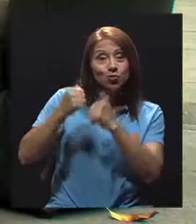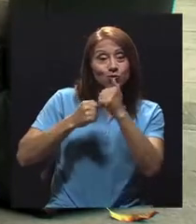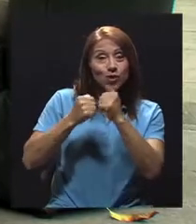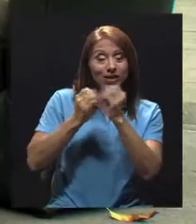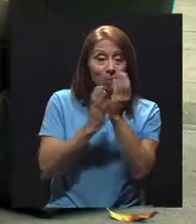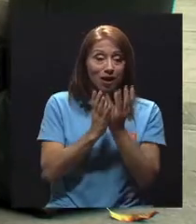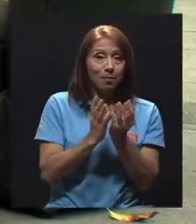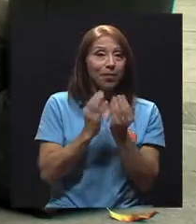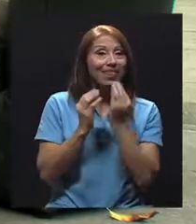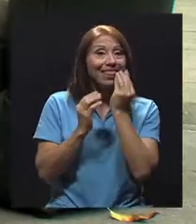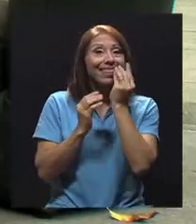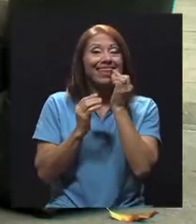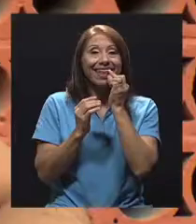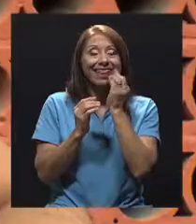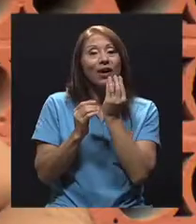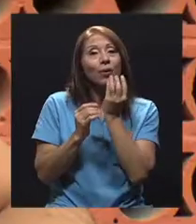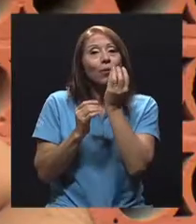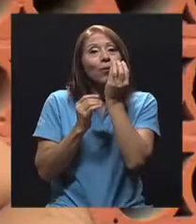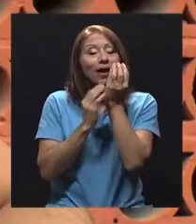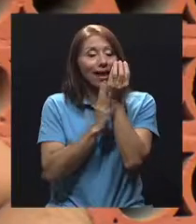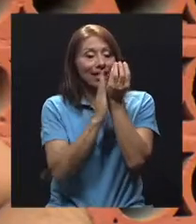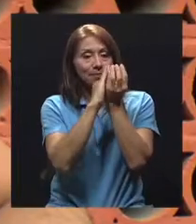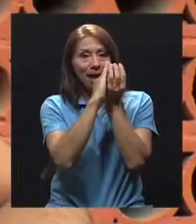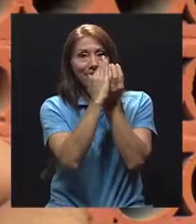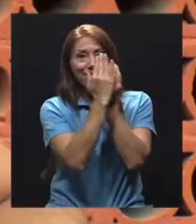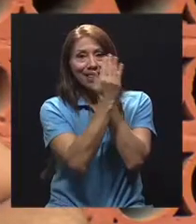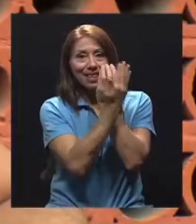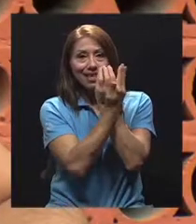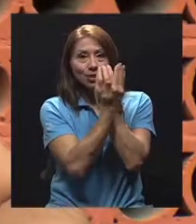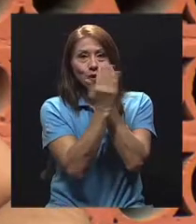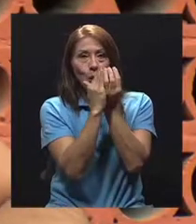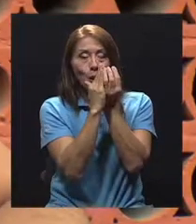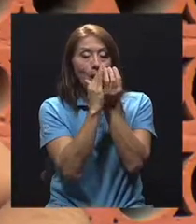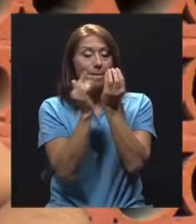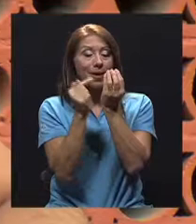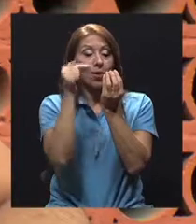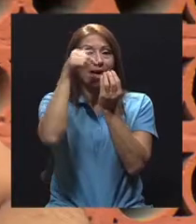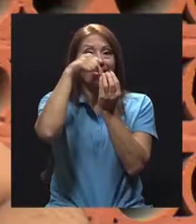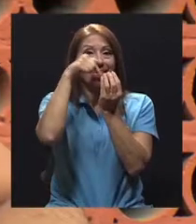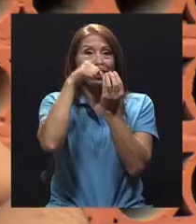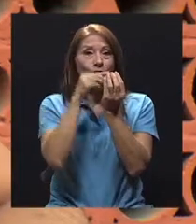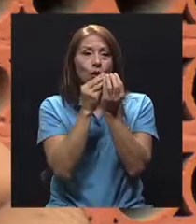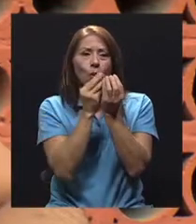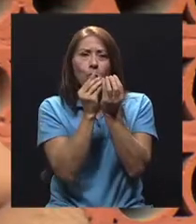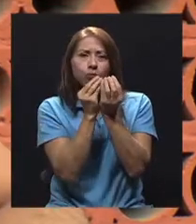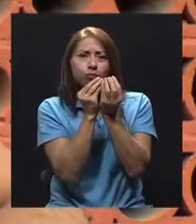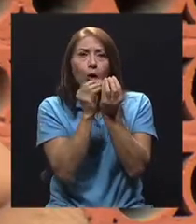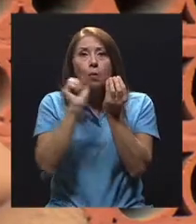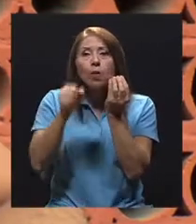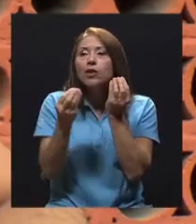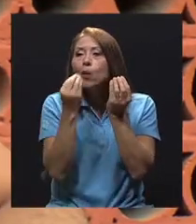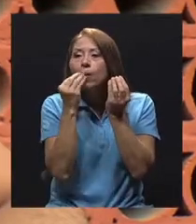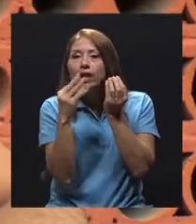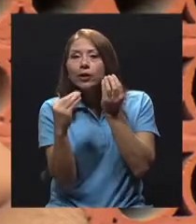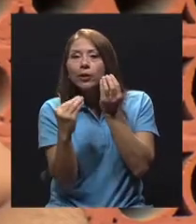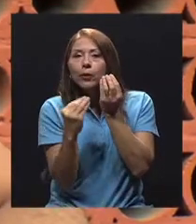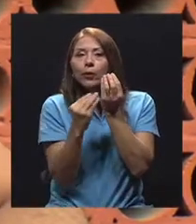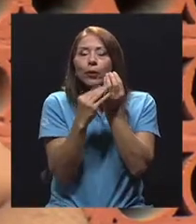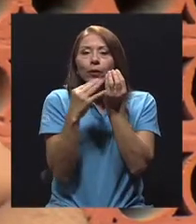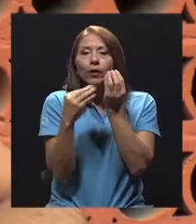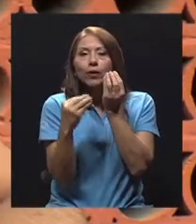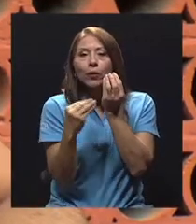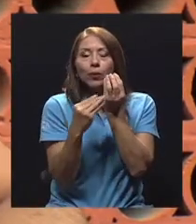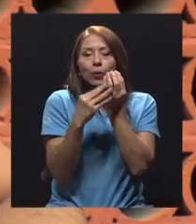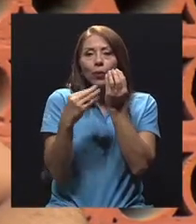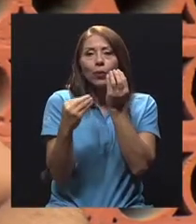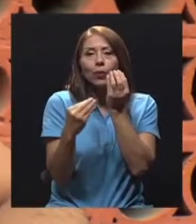ser lisas, el esmalte es liso y al no ser lisas estas estructuras internas del diente, pues permiten que la comida se pegue más,